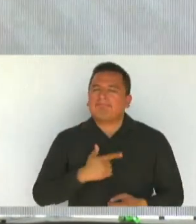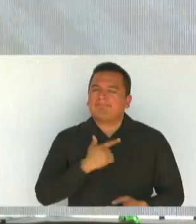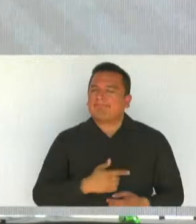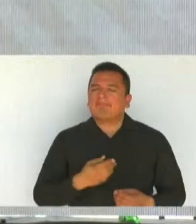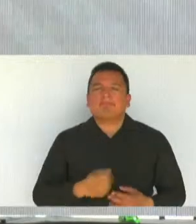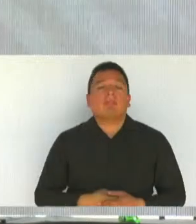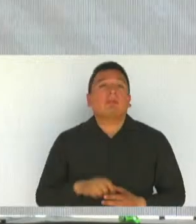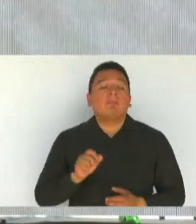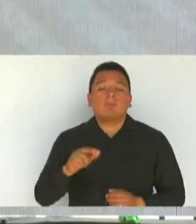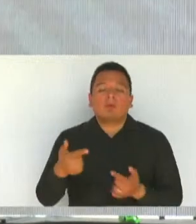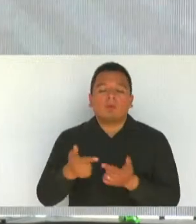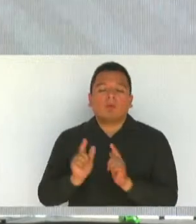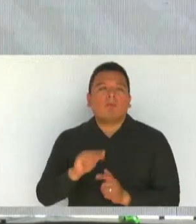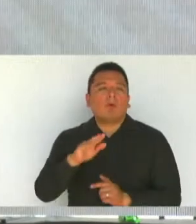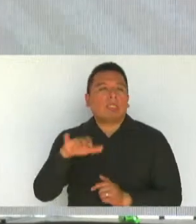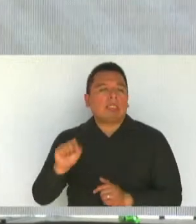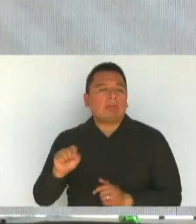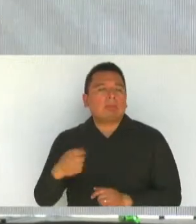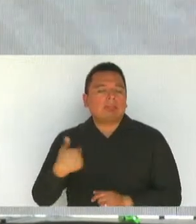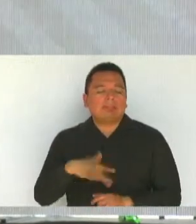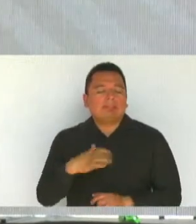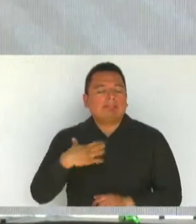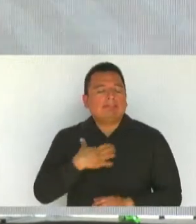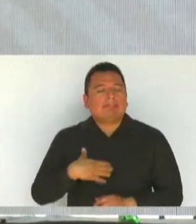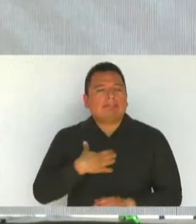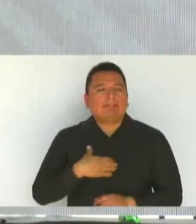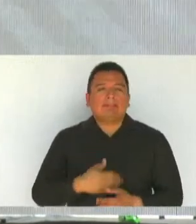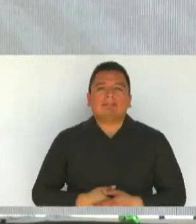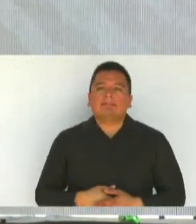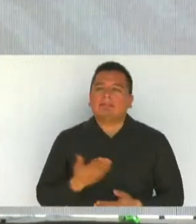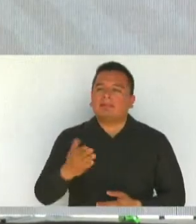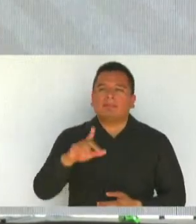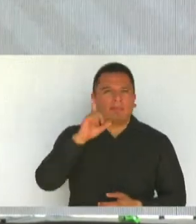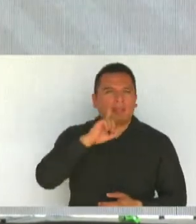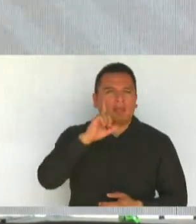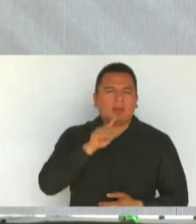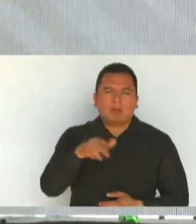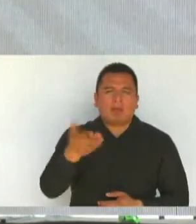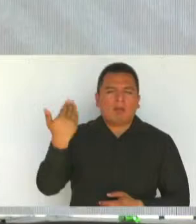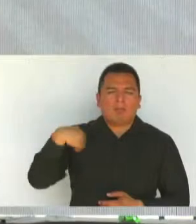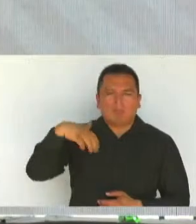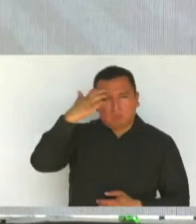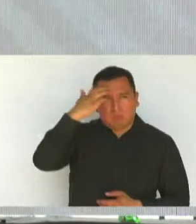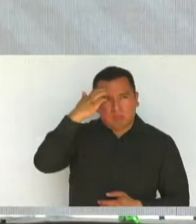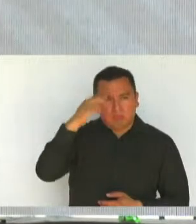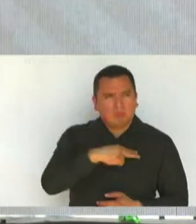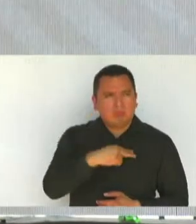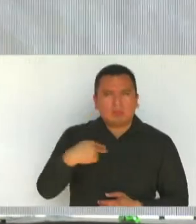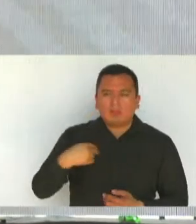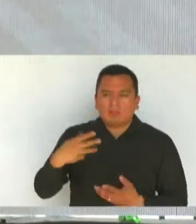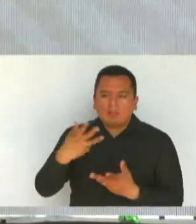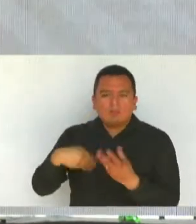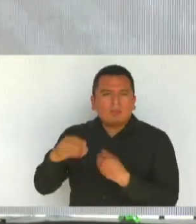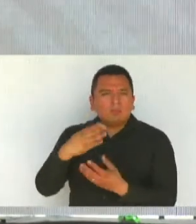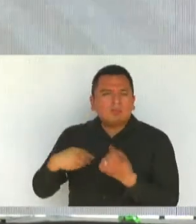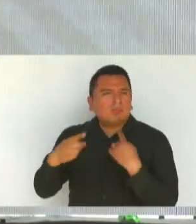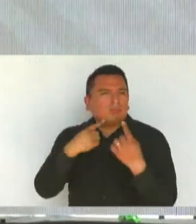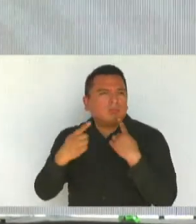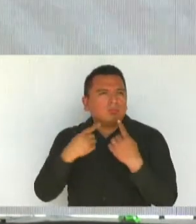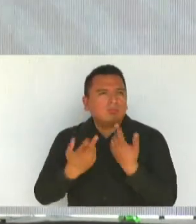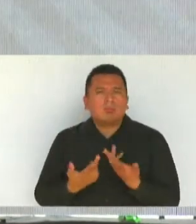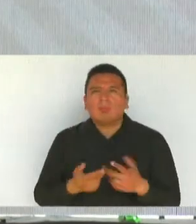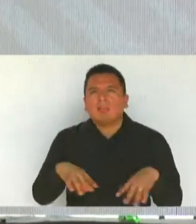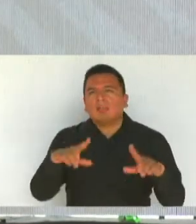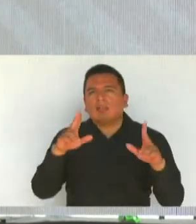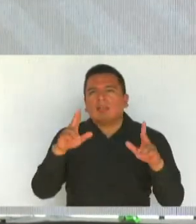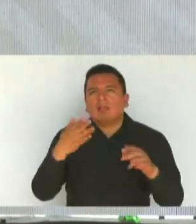del IMSS. Aquí está esta maravillosa mujer que desde que la conocimos y trabajamos con ella en el